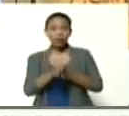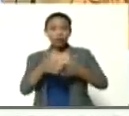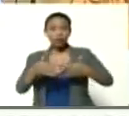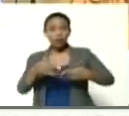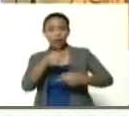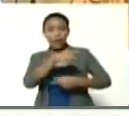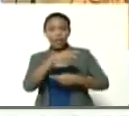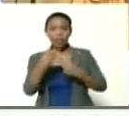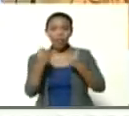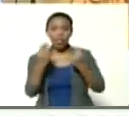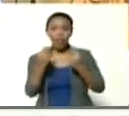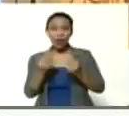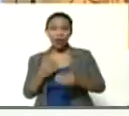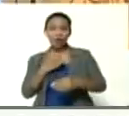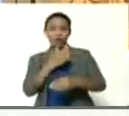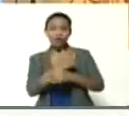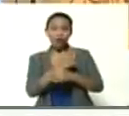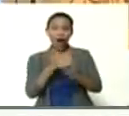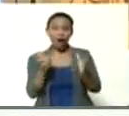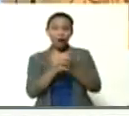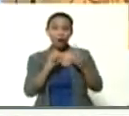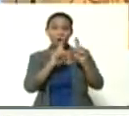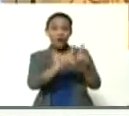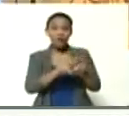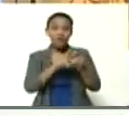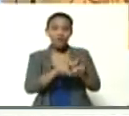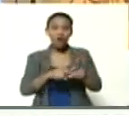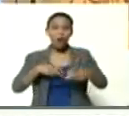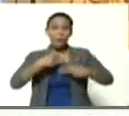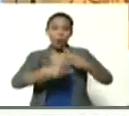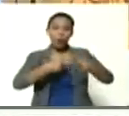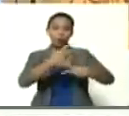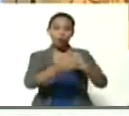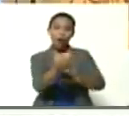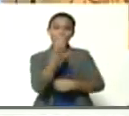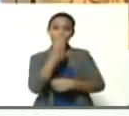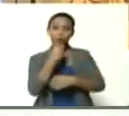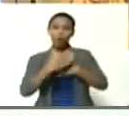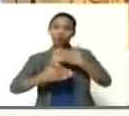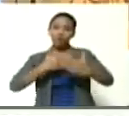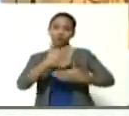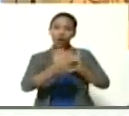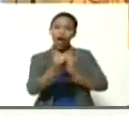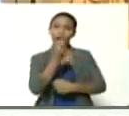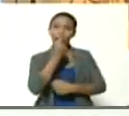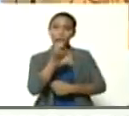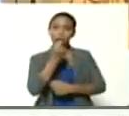ese dinero vaya al sector agroindustrial para producir alimentos, procesar alimentos.